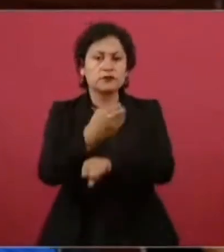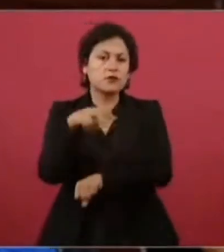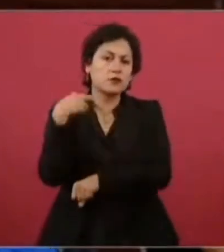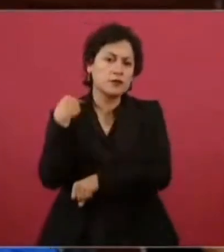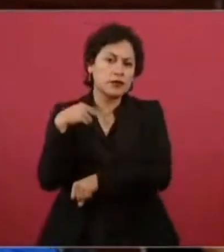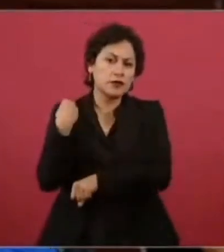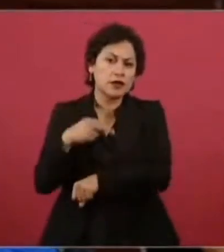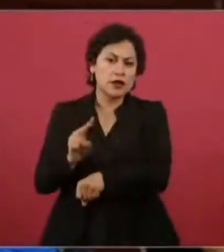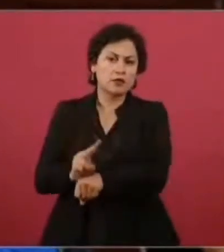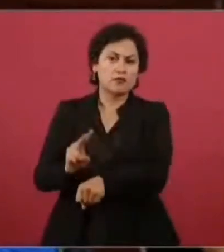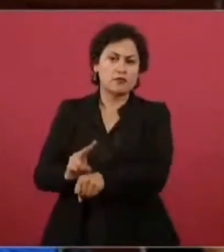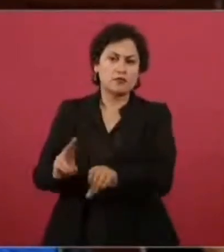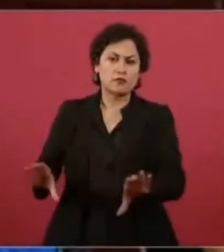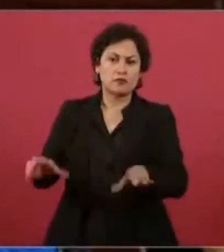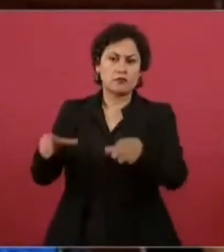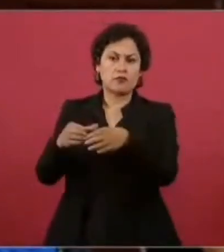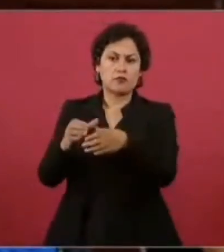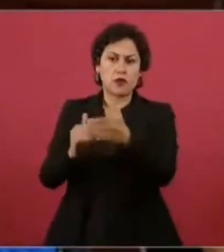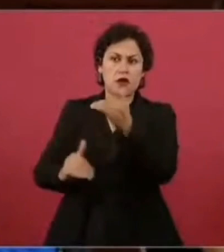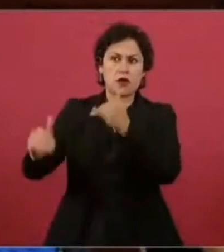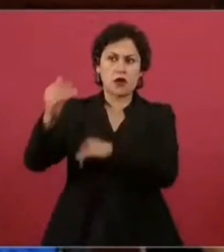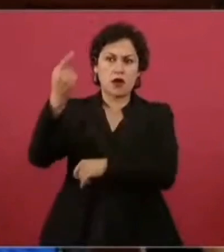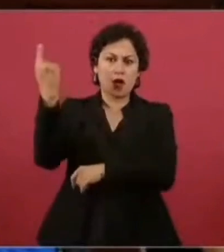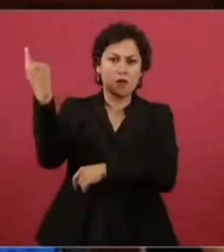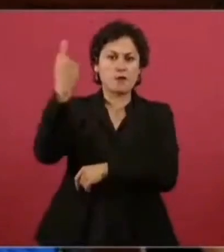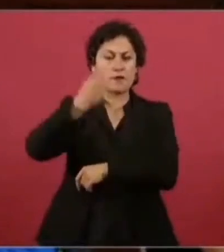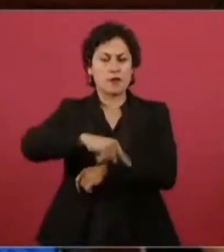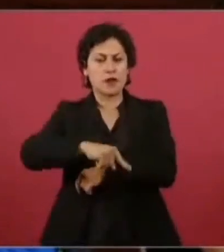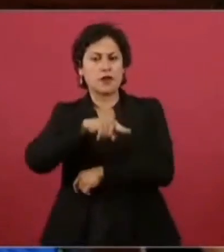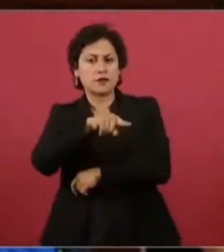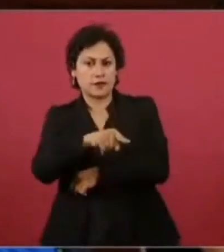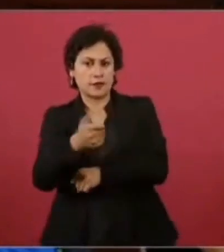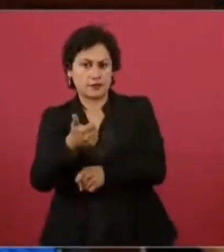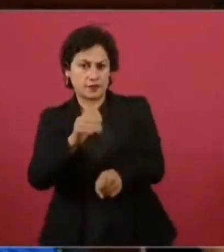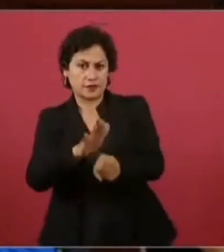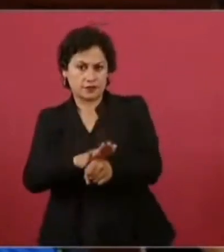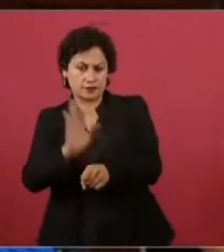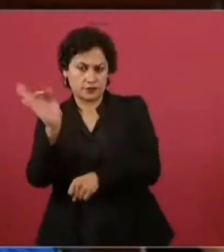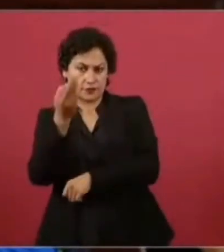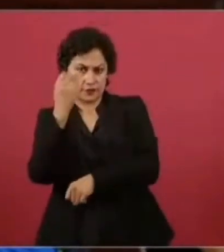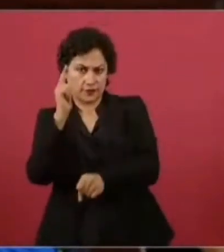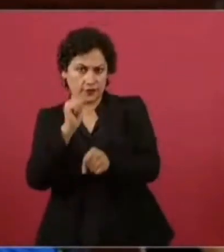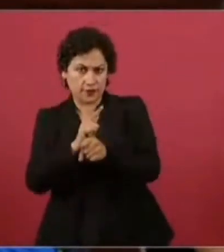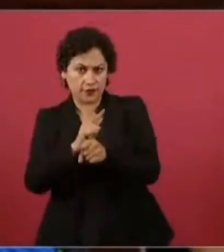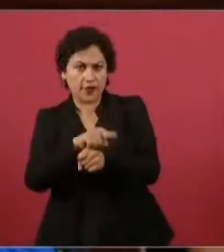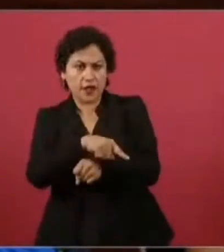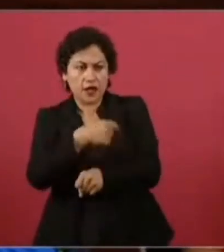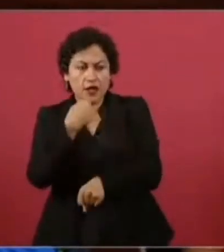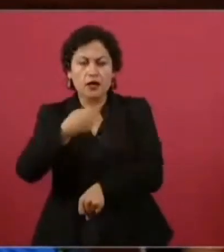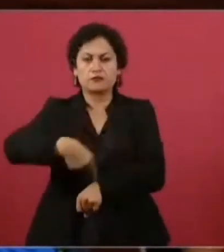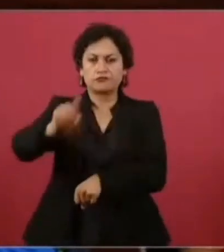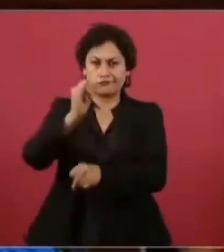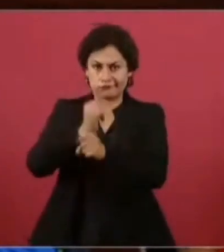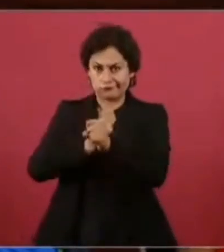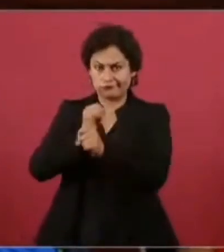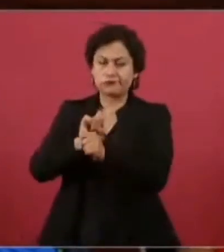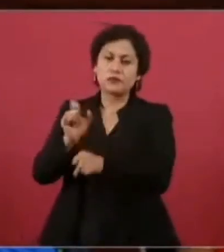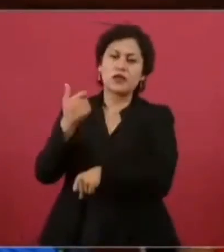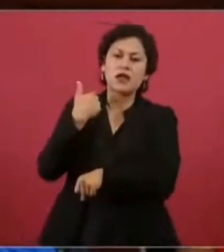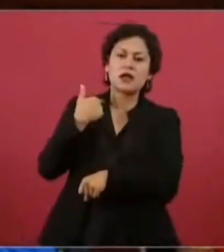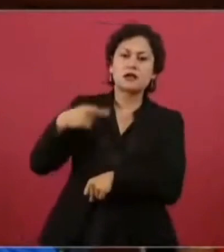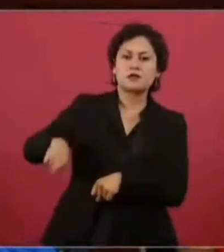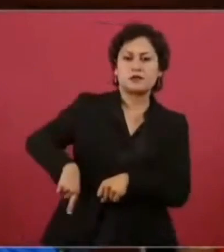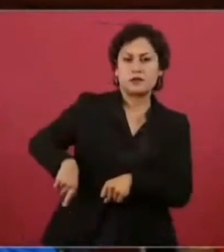las denuncias de la Auditoría Superior de la Federación, que encontró desvíos de dinero del exgobernador Miguel